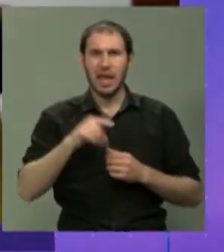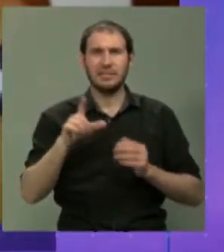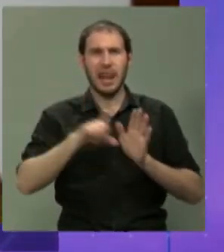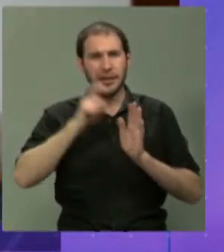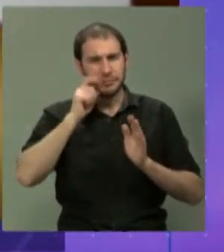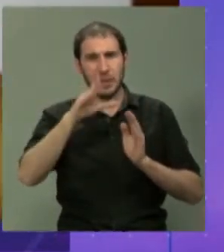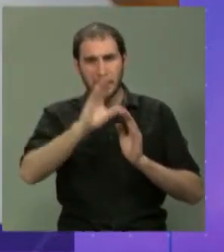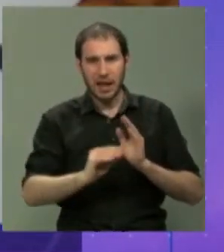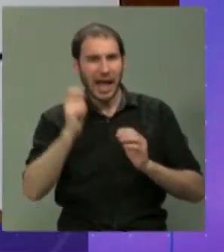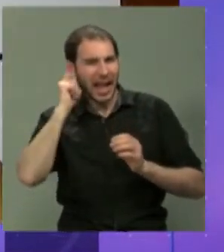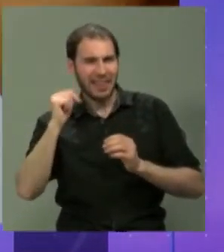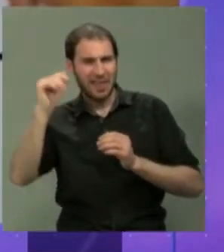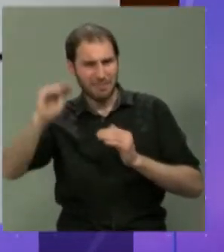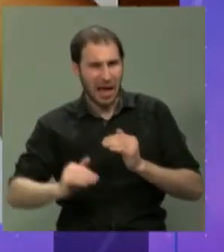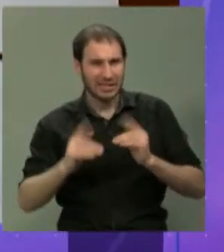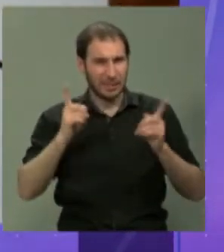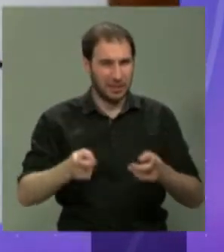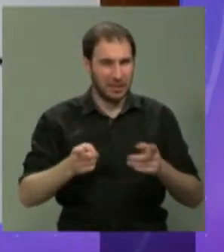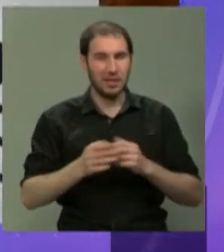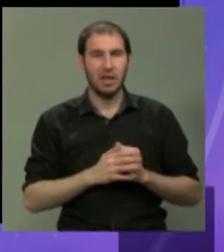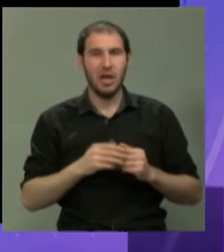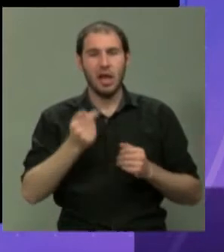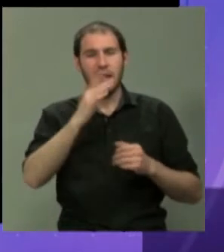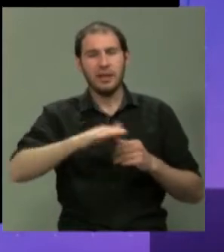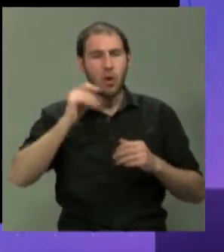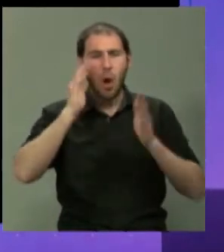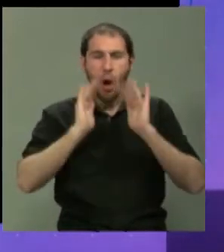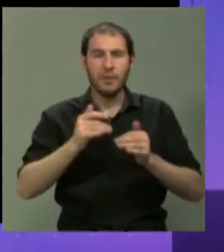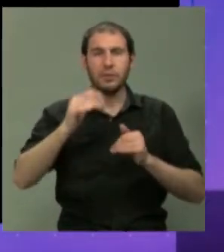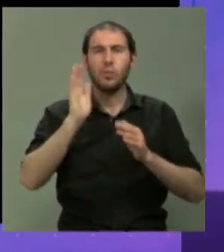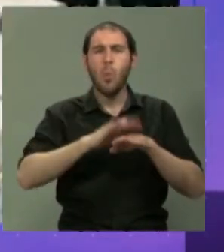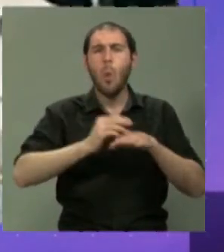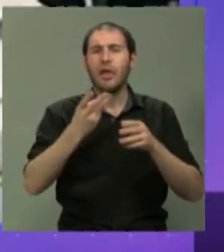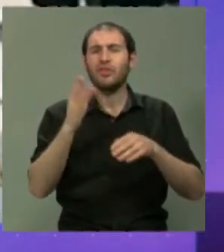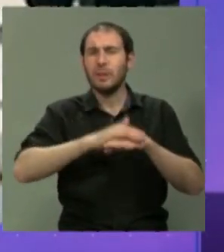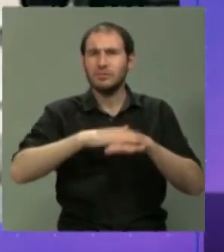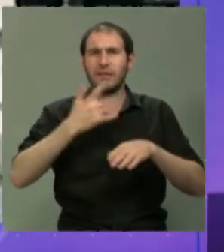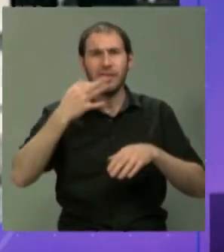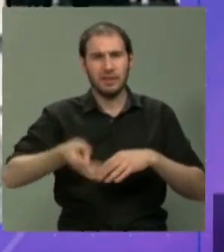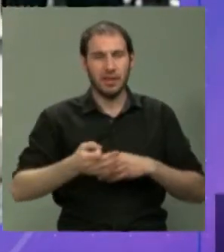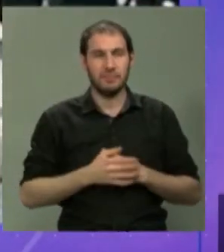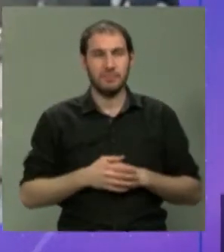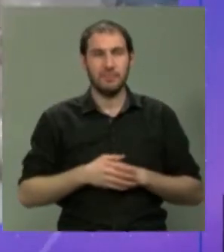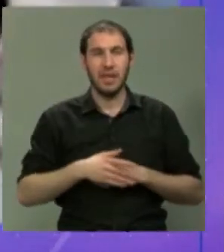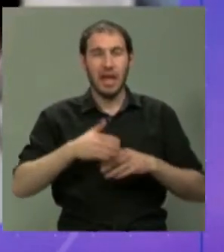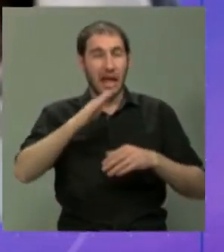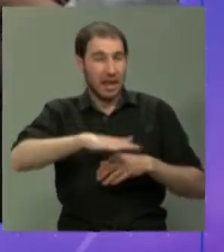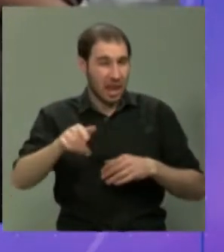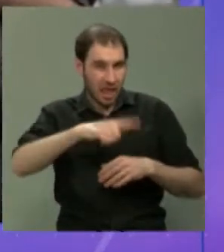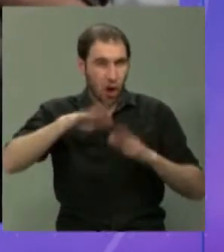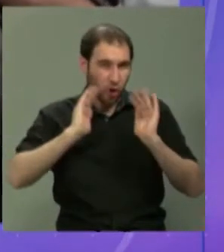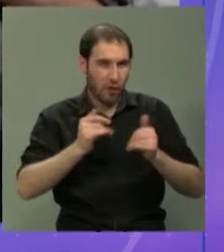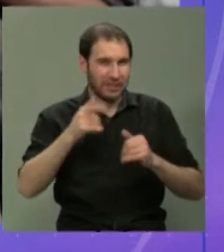delincuencia si se baja la edad de imputabilidad? ¿Cuántos menores son los verdaderos responsables de crímenes graves? ¿Los menores